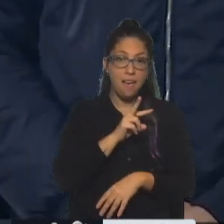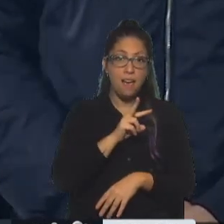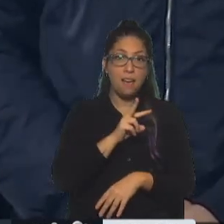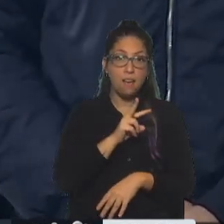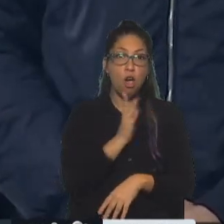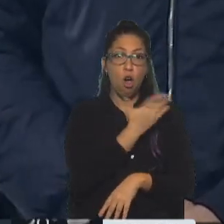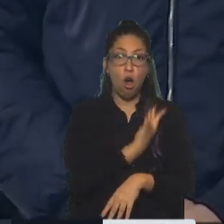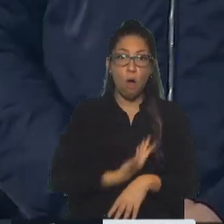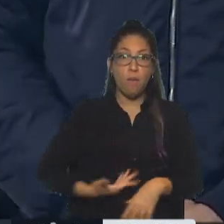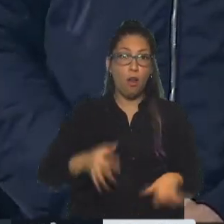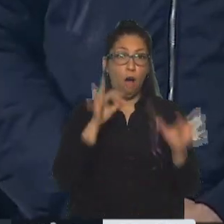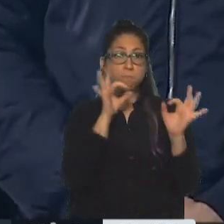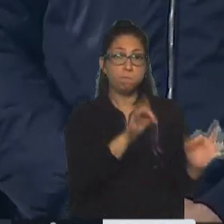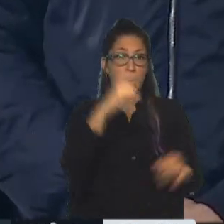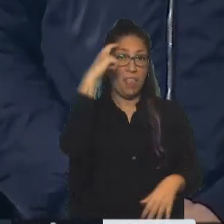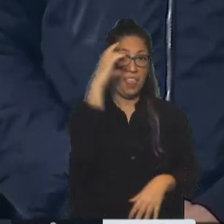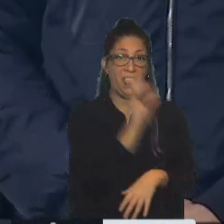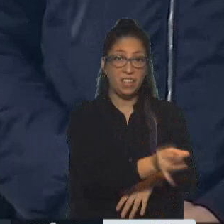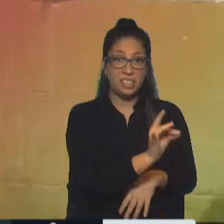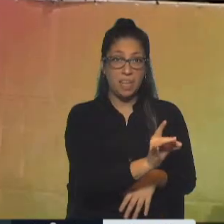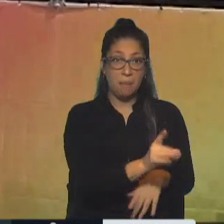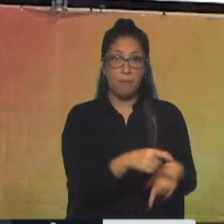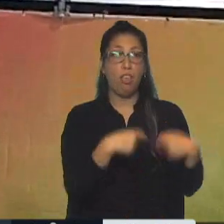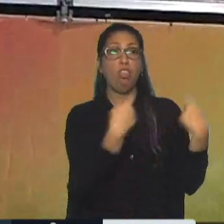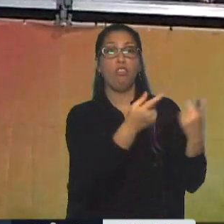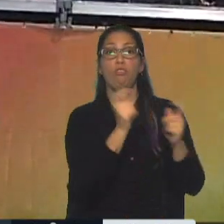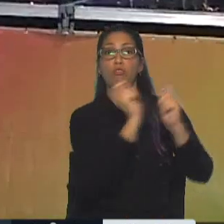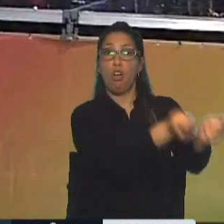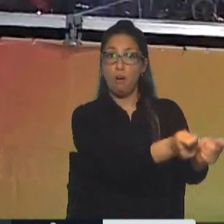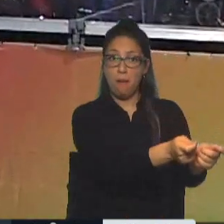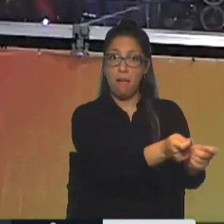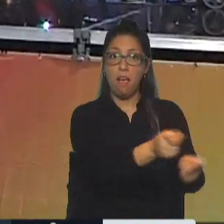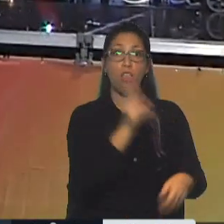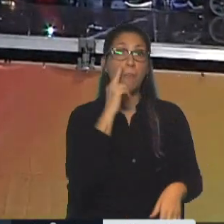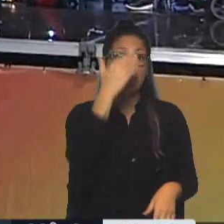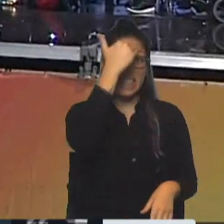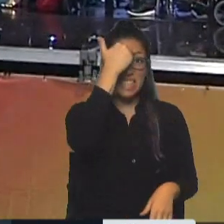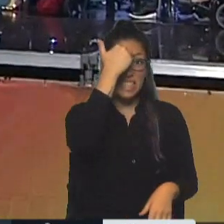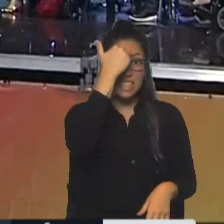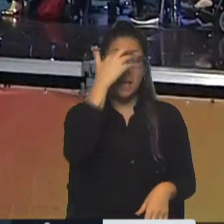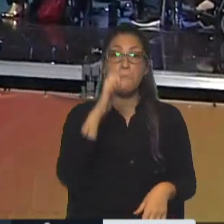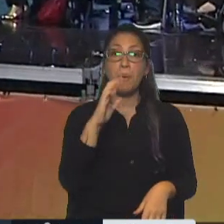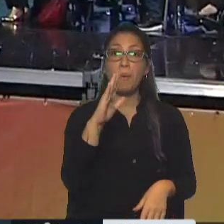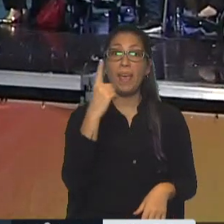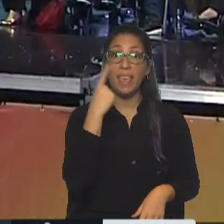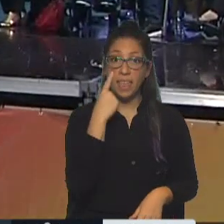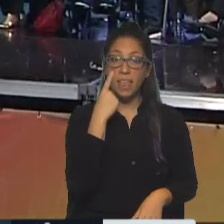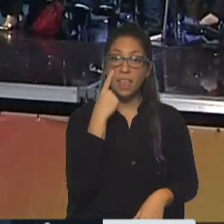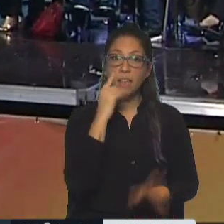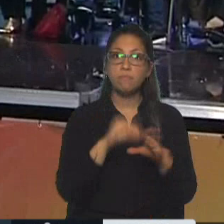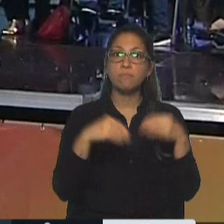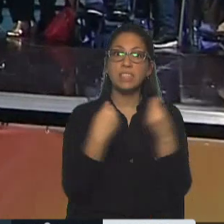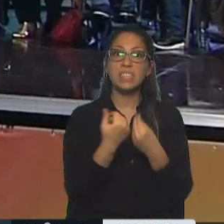entregó el gobierno el 10 de diciembre del 2015, el Producto Bruto era de